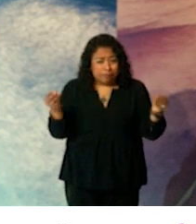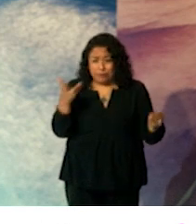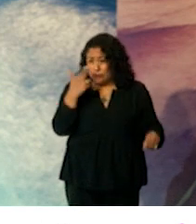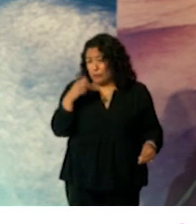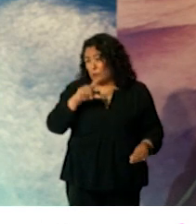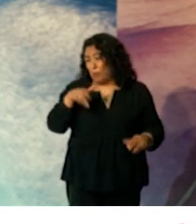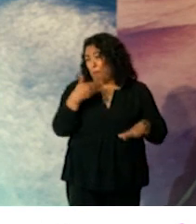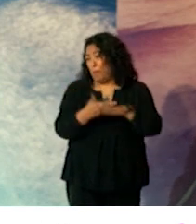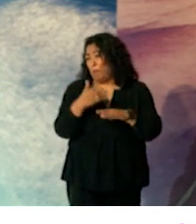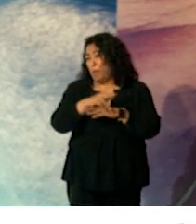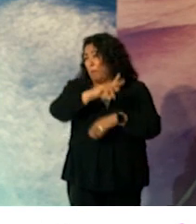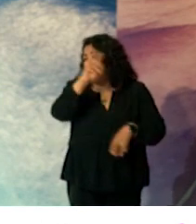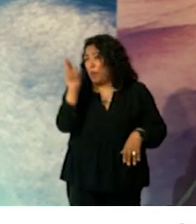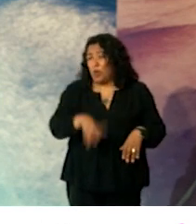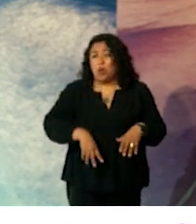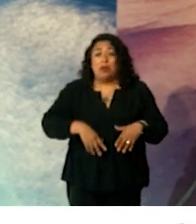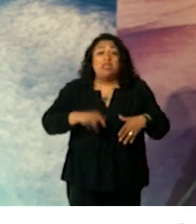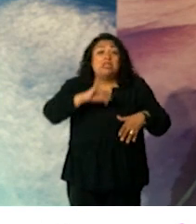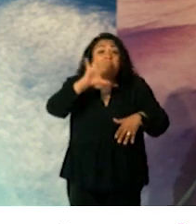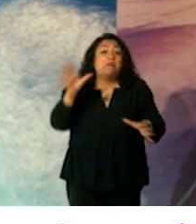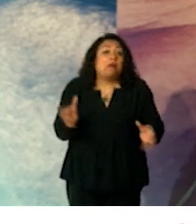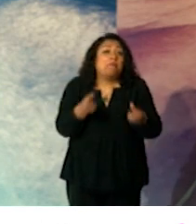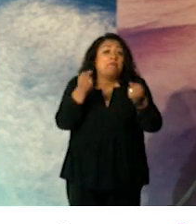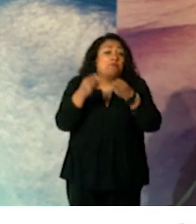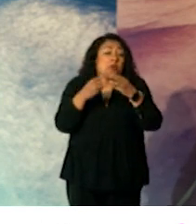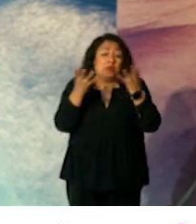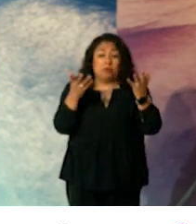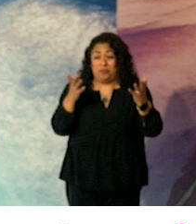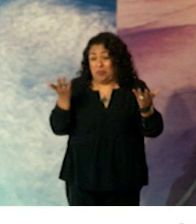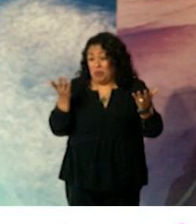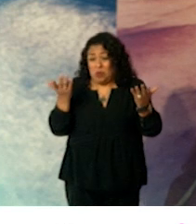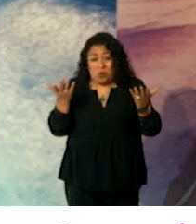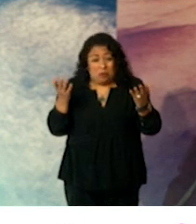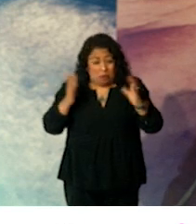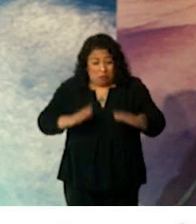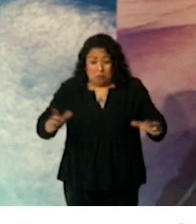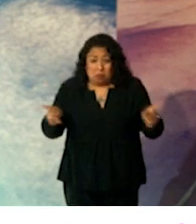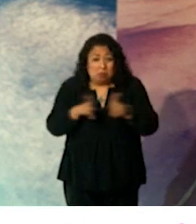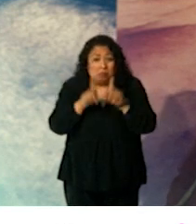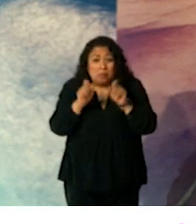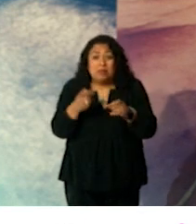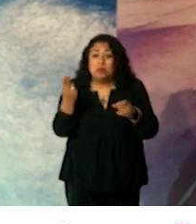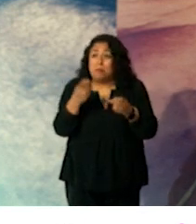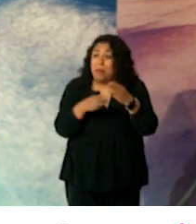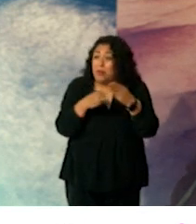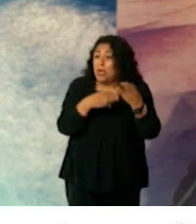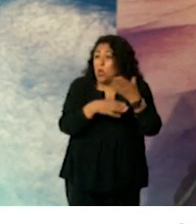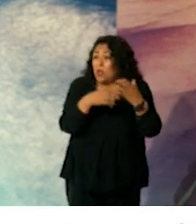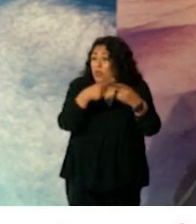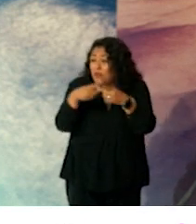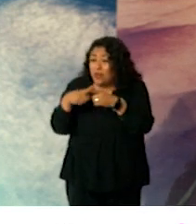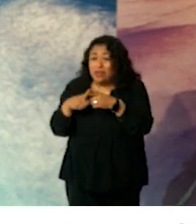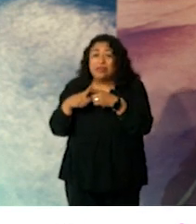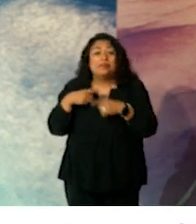de consecuencias secundarias que iban a alimentar al planeta, ¿no? Las soluciones físicas, lo mismo, dependen de un montón de materialidad y de